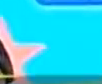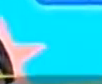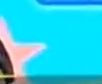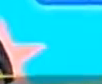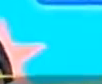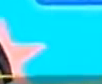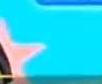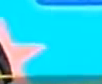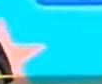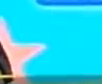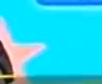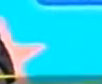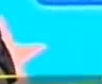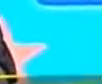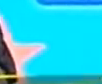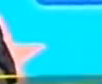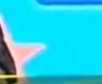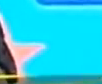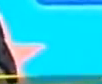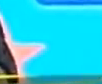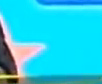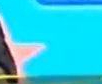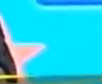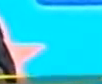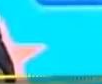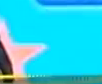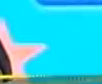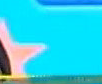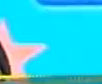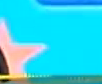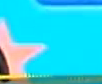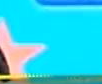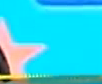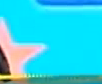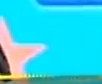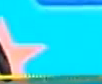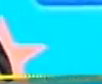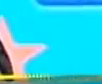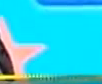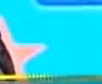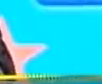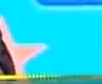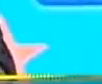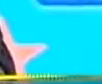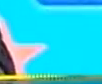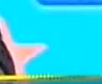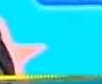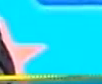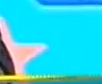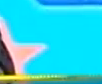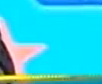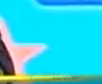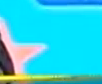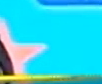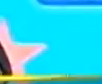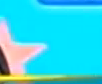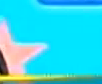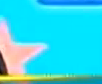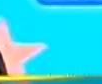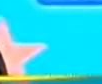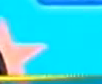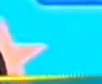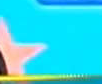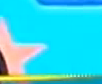Venezuela por la vía de la más brutal agresión que haya sufrido nuestro pueblo en los últimos 150